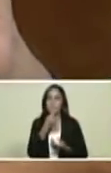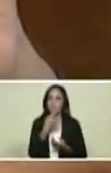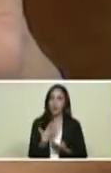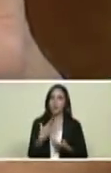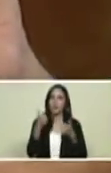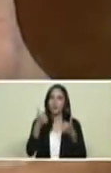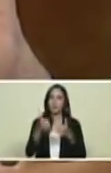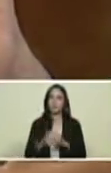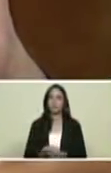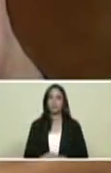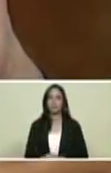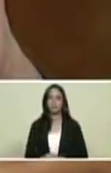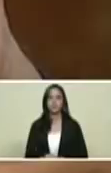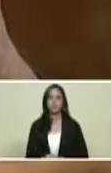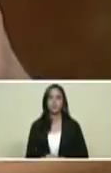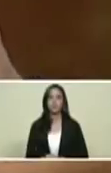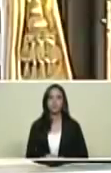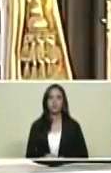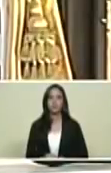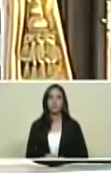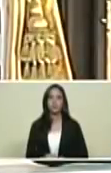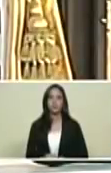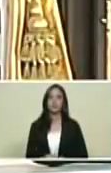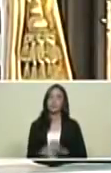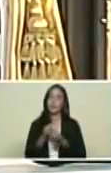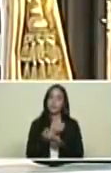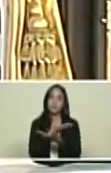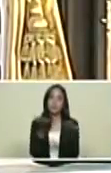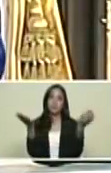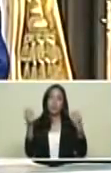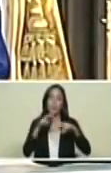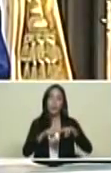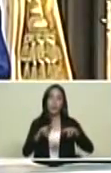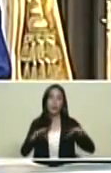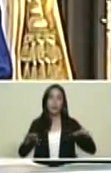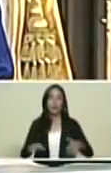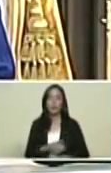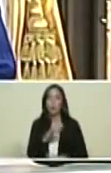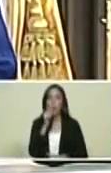bella. Y esto va para todos los niños y niñas.